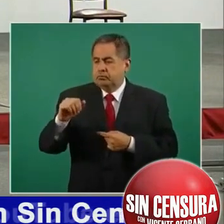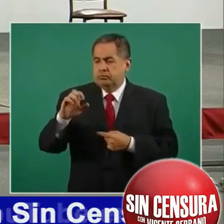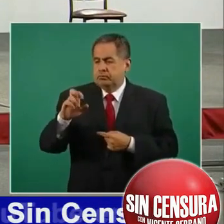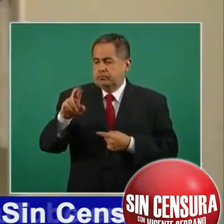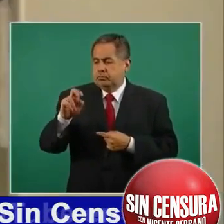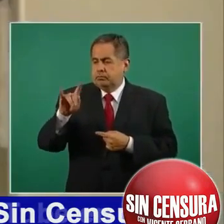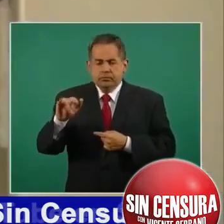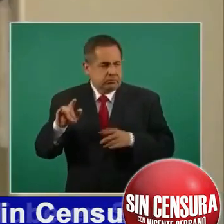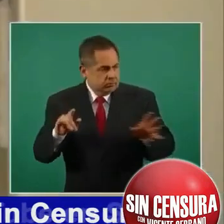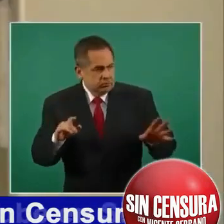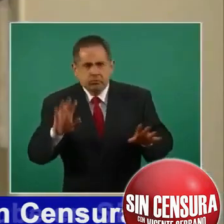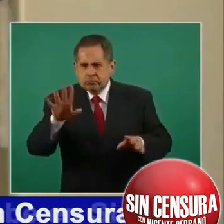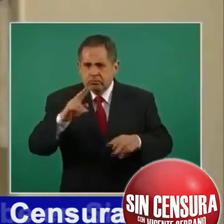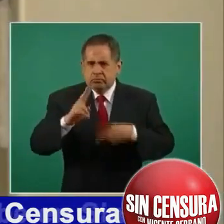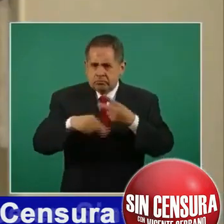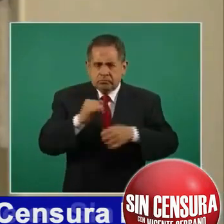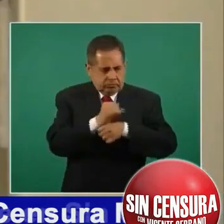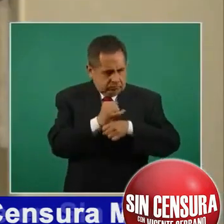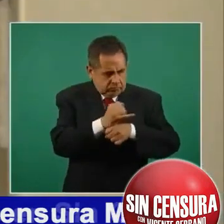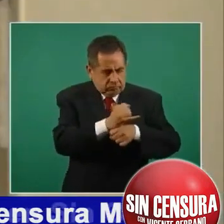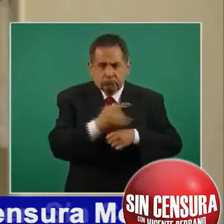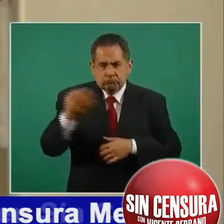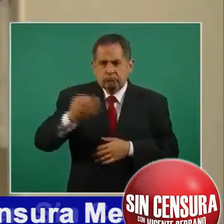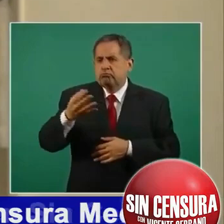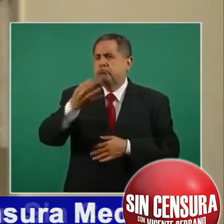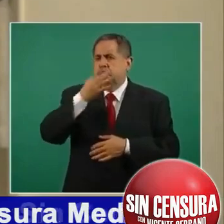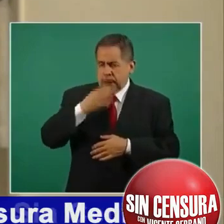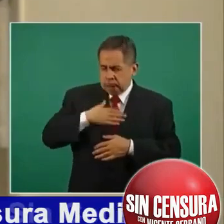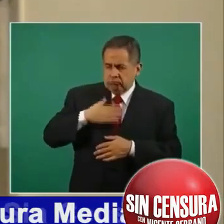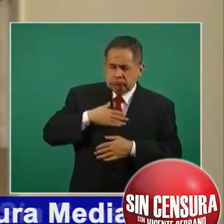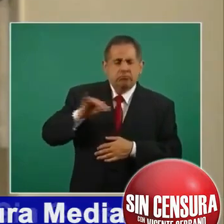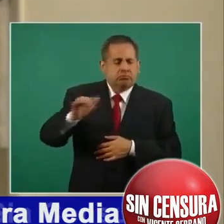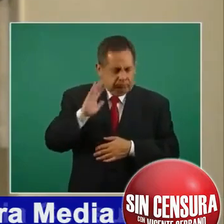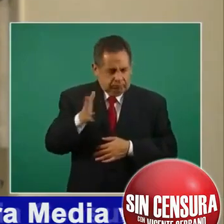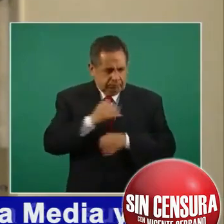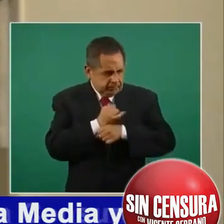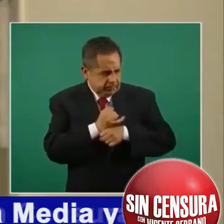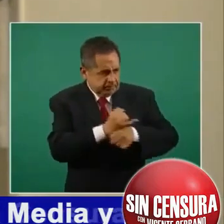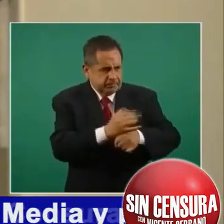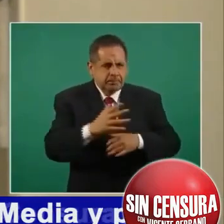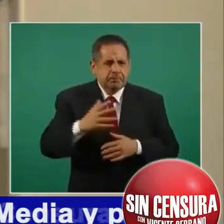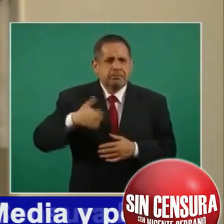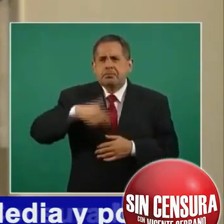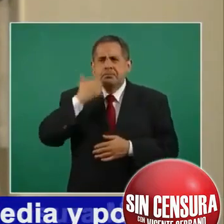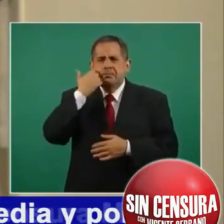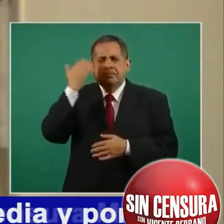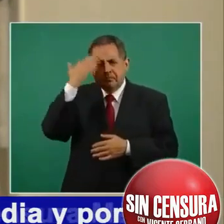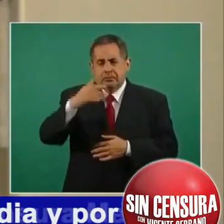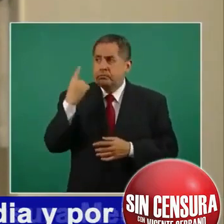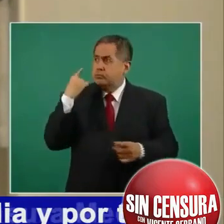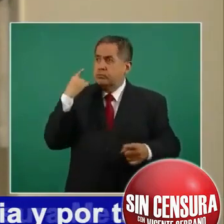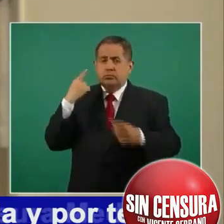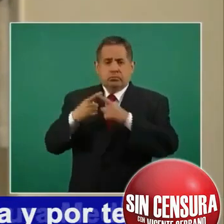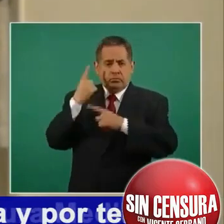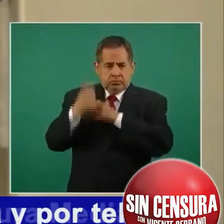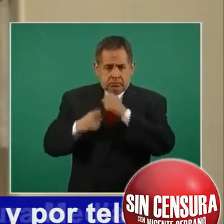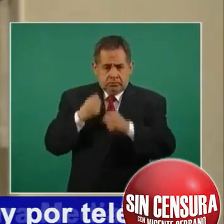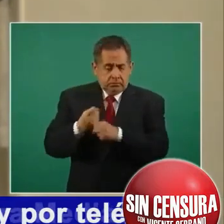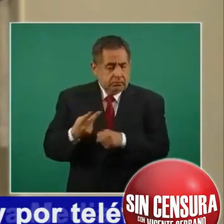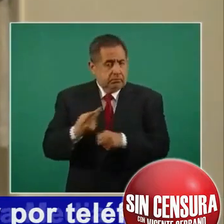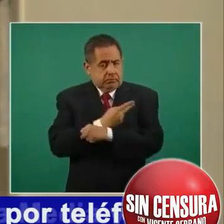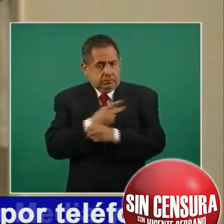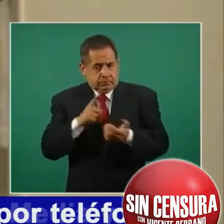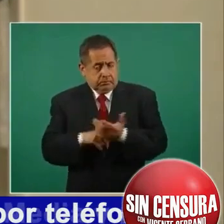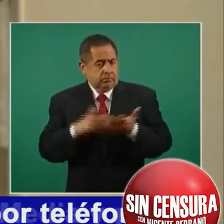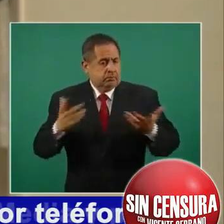que que sí se está investigando, lo confirmó a la propia revista Contralínea, y queremos saber, tiene más de un año, si ya hay avances en la